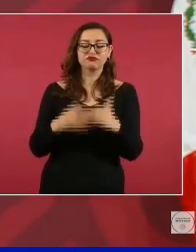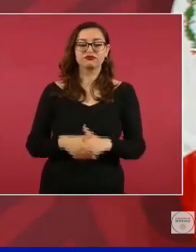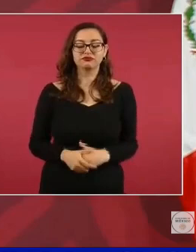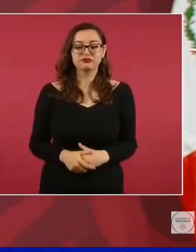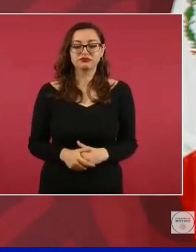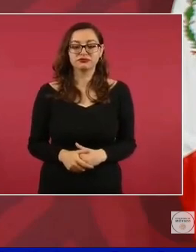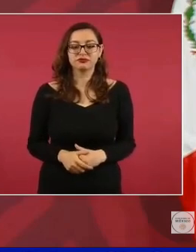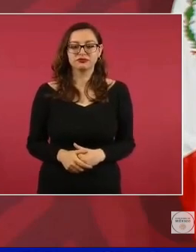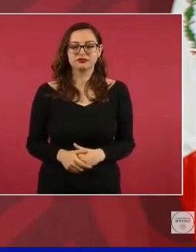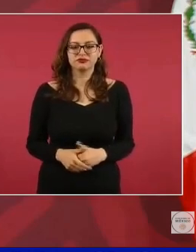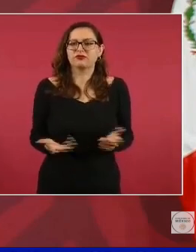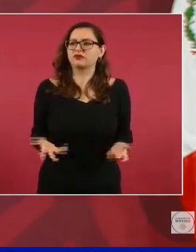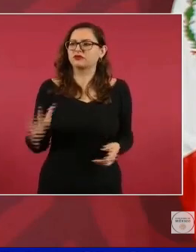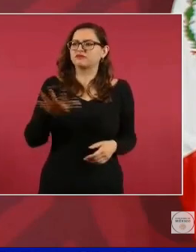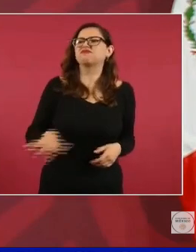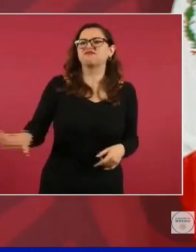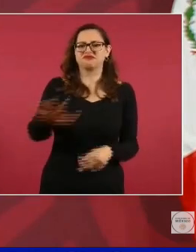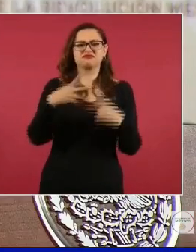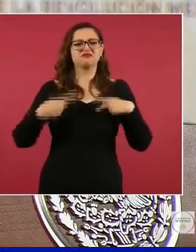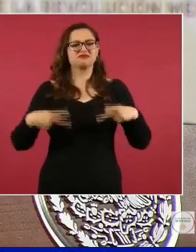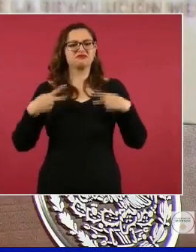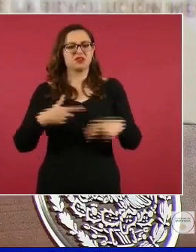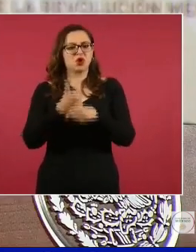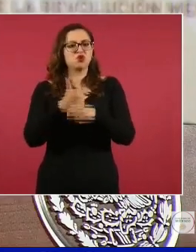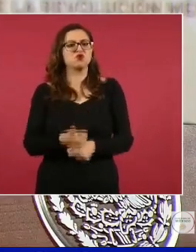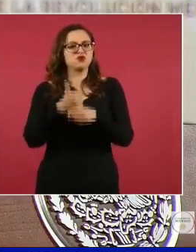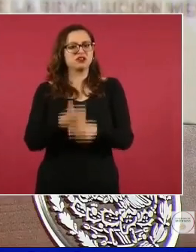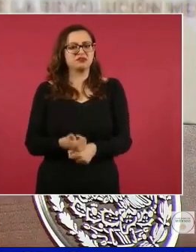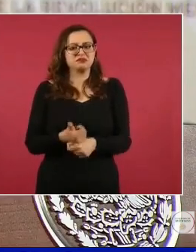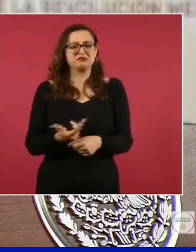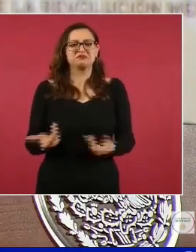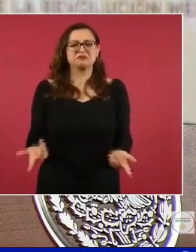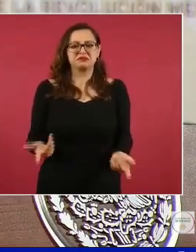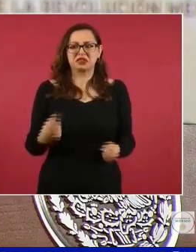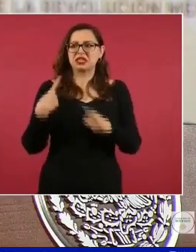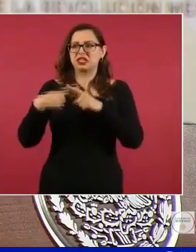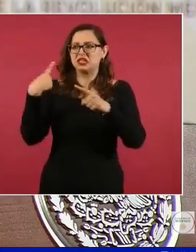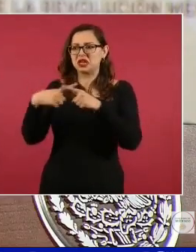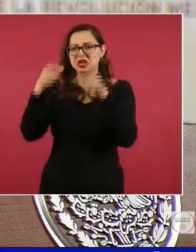¿Y quién está pensando en la gente? Al contrario,